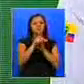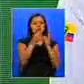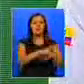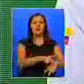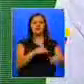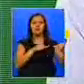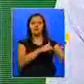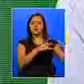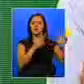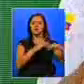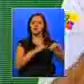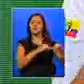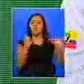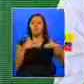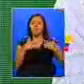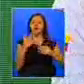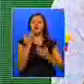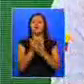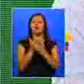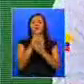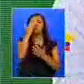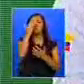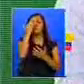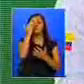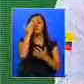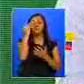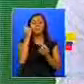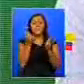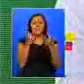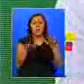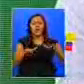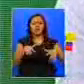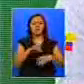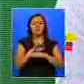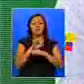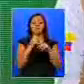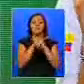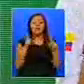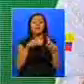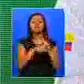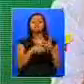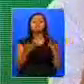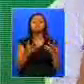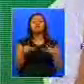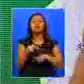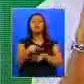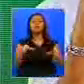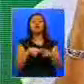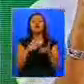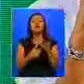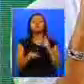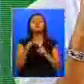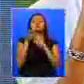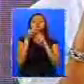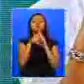zonas económicas especiales de desarrollo, un nombre muy parecido, y ellos están desarrollando su zona especial